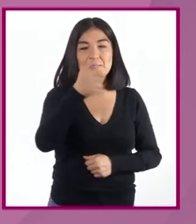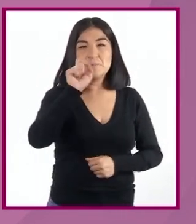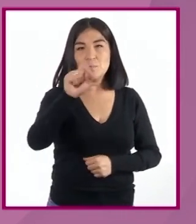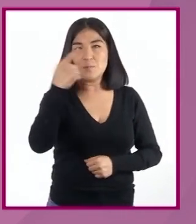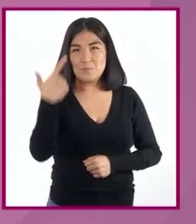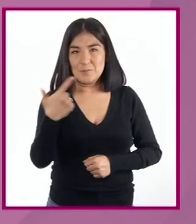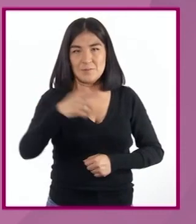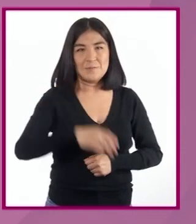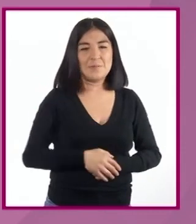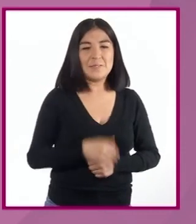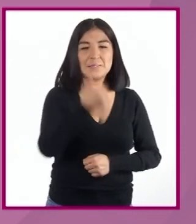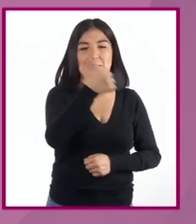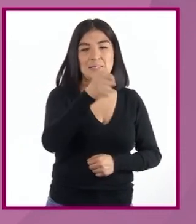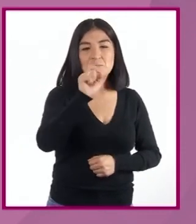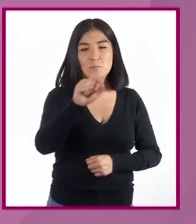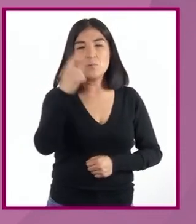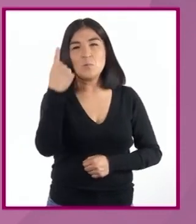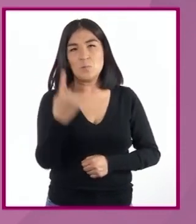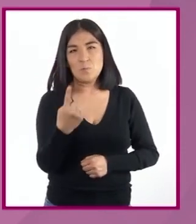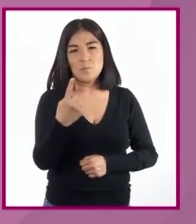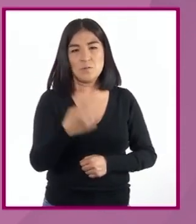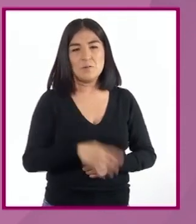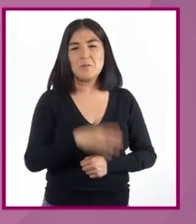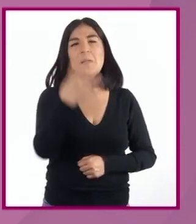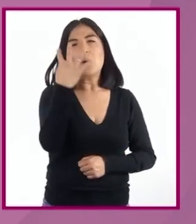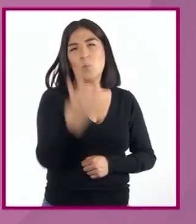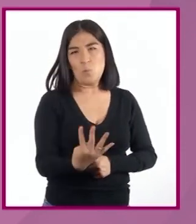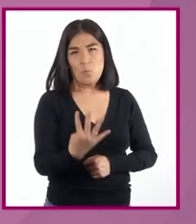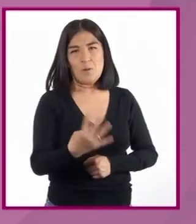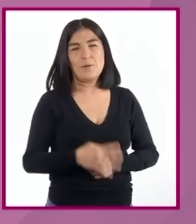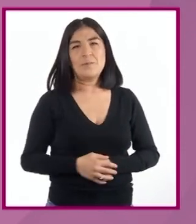6.7, 6.1 y 4.